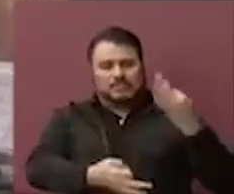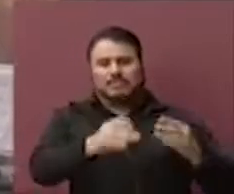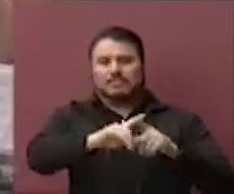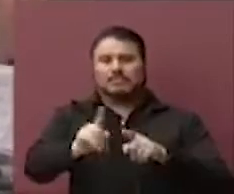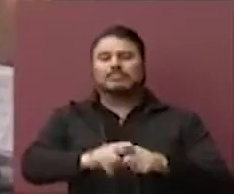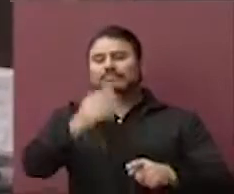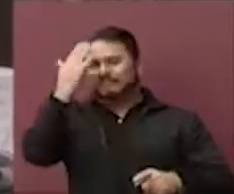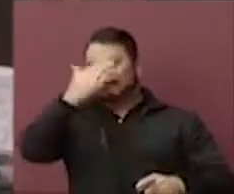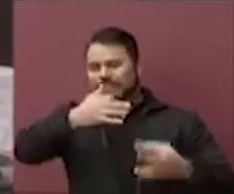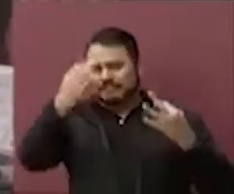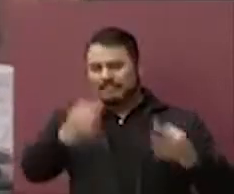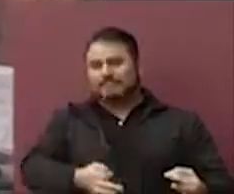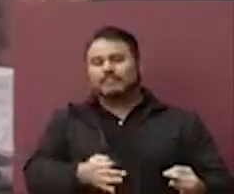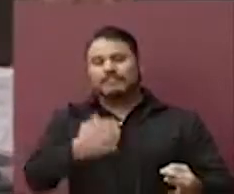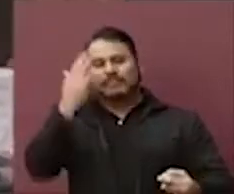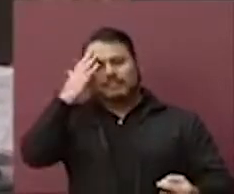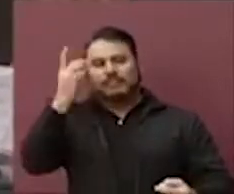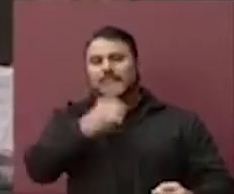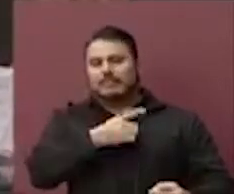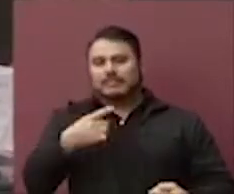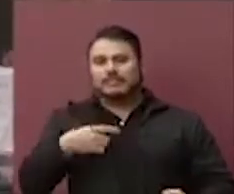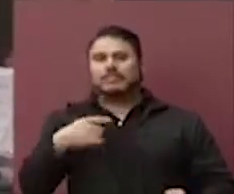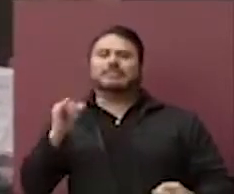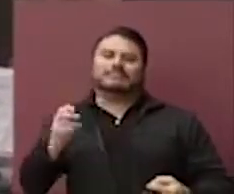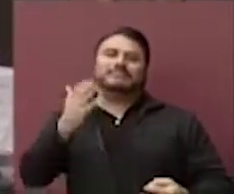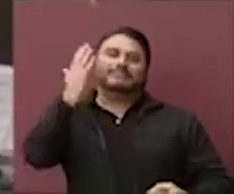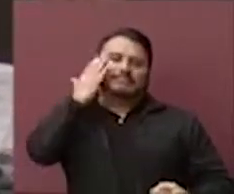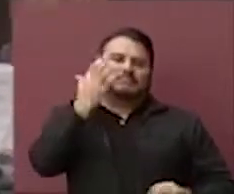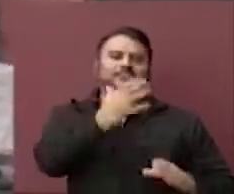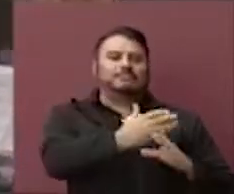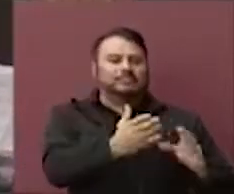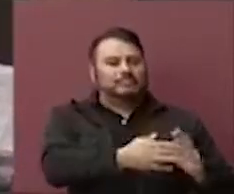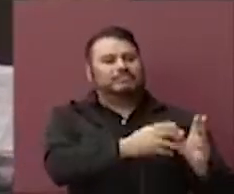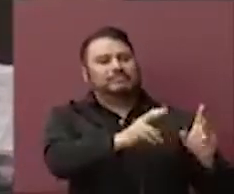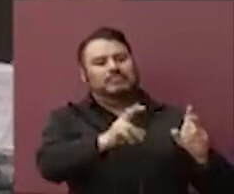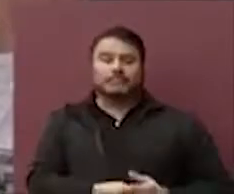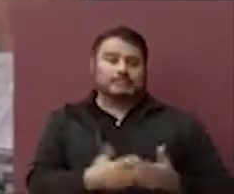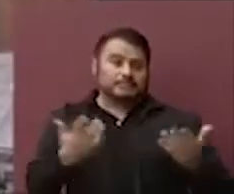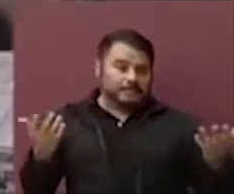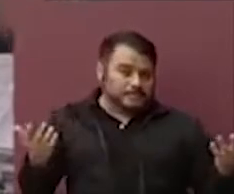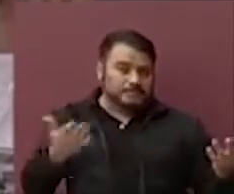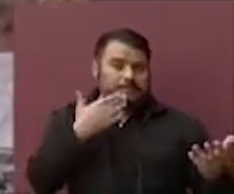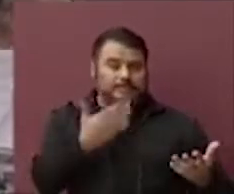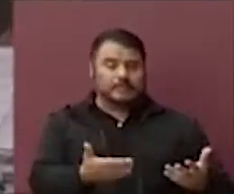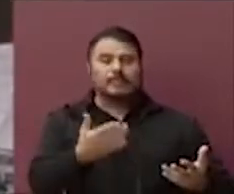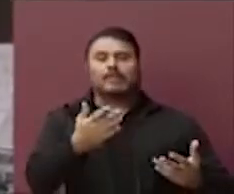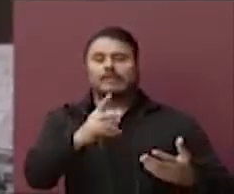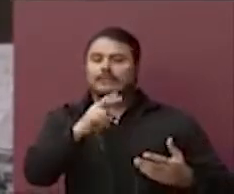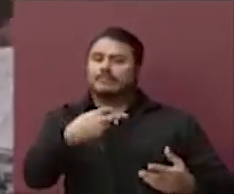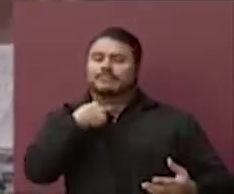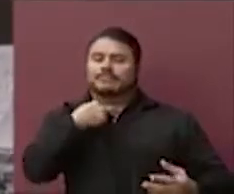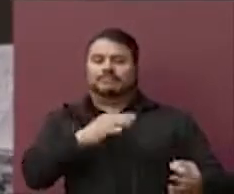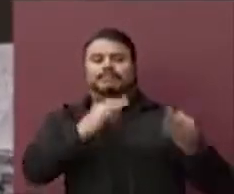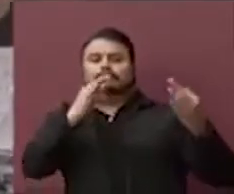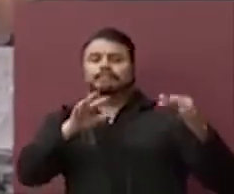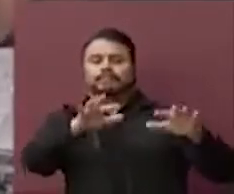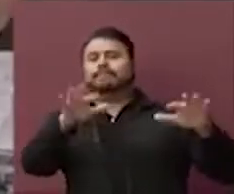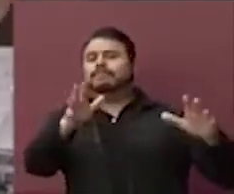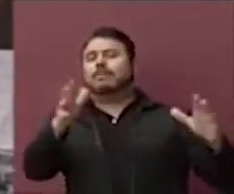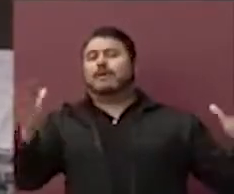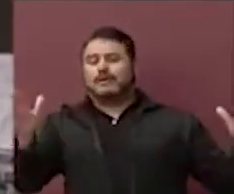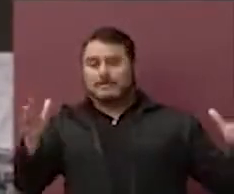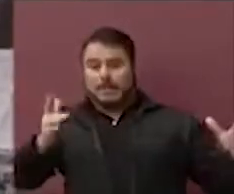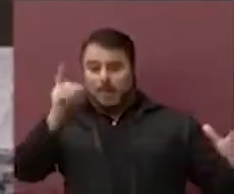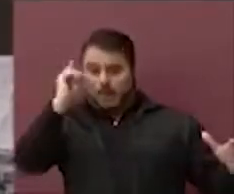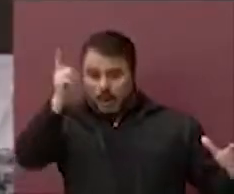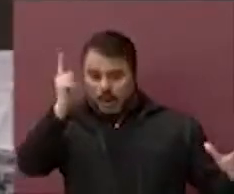conocedor de las atribuciones, funciones de los elementos policíacos. El desafío es inmenso. Ojalá